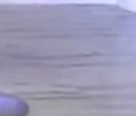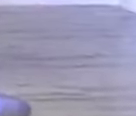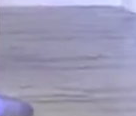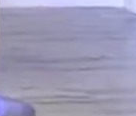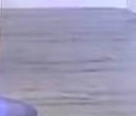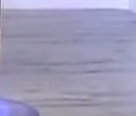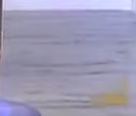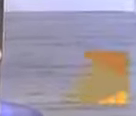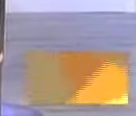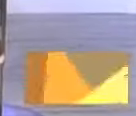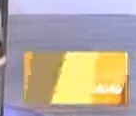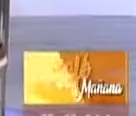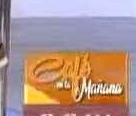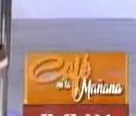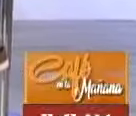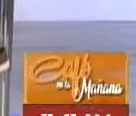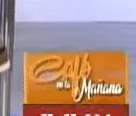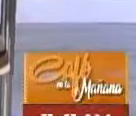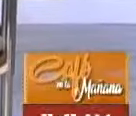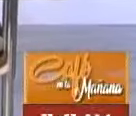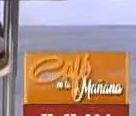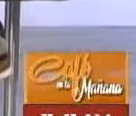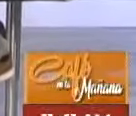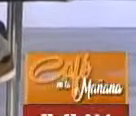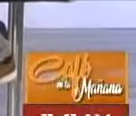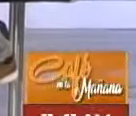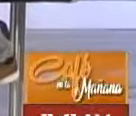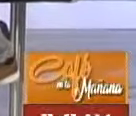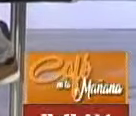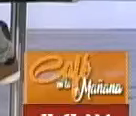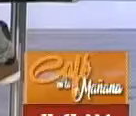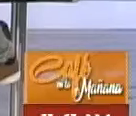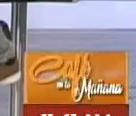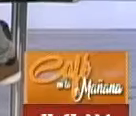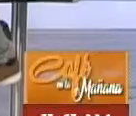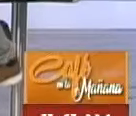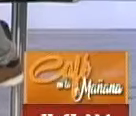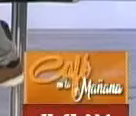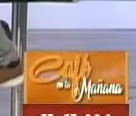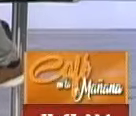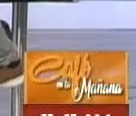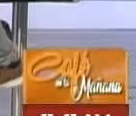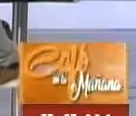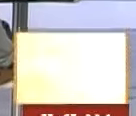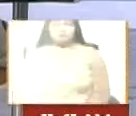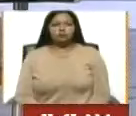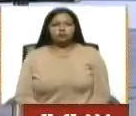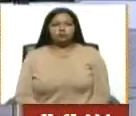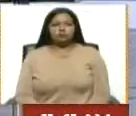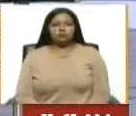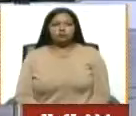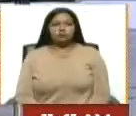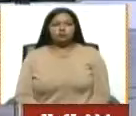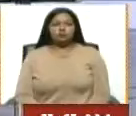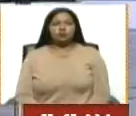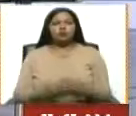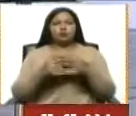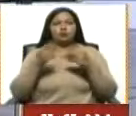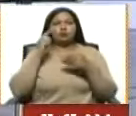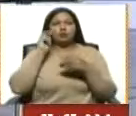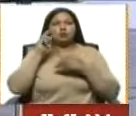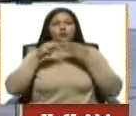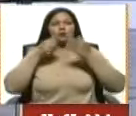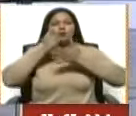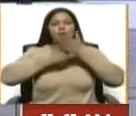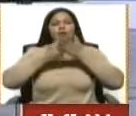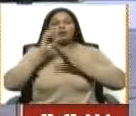Amigos, de vuelta con más de su programa Café en la Mañana. Continuamos conversando con Gustavo Villapol, director del periódico 4F, diputado de la Asamblea Nacional, de todo lo que tiene que ver con esta